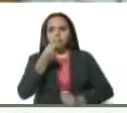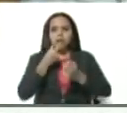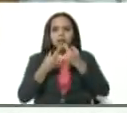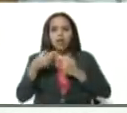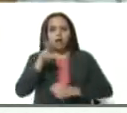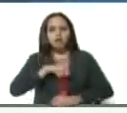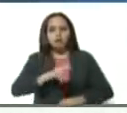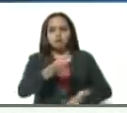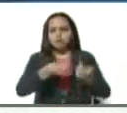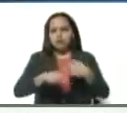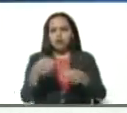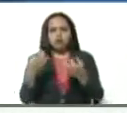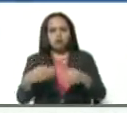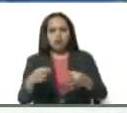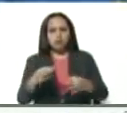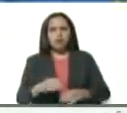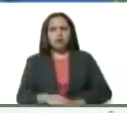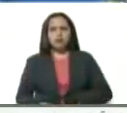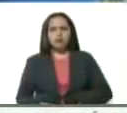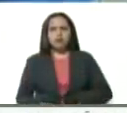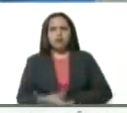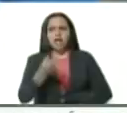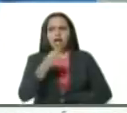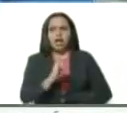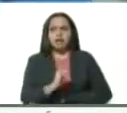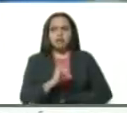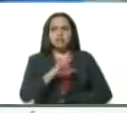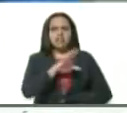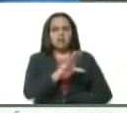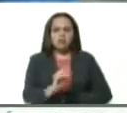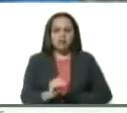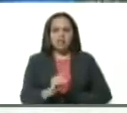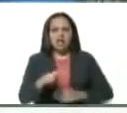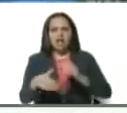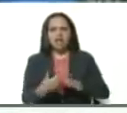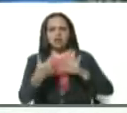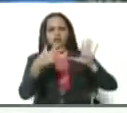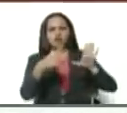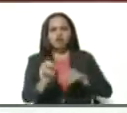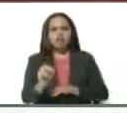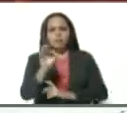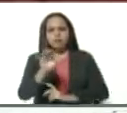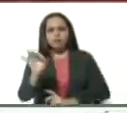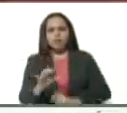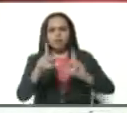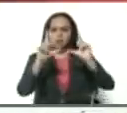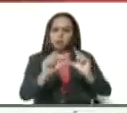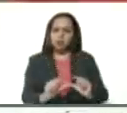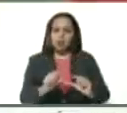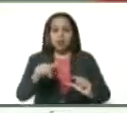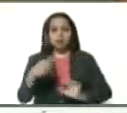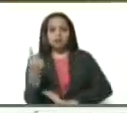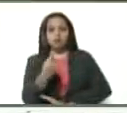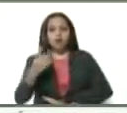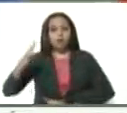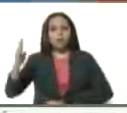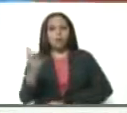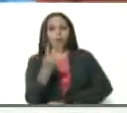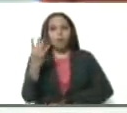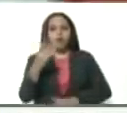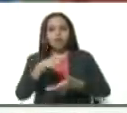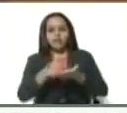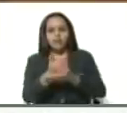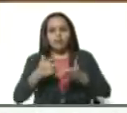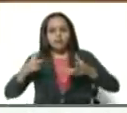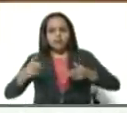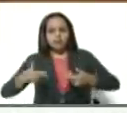uso comercial, que están en el orden del 50% y el 80% de descuento. Esto es único. Y esta es la cuarta farmacia que